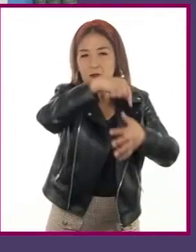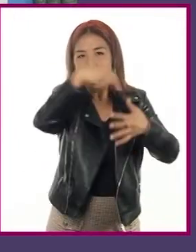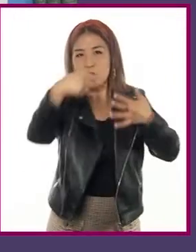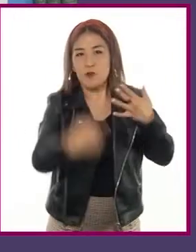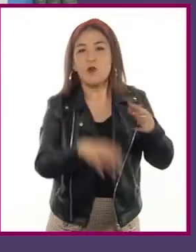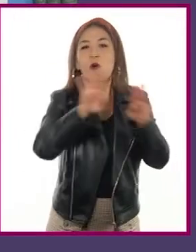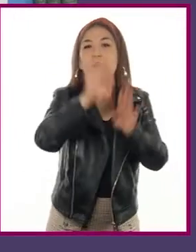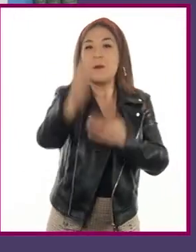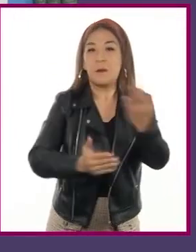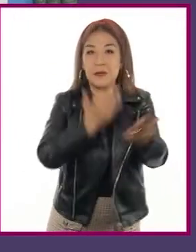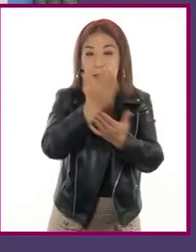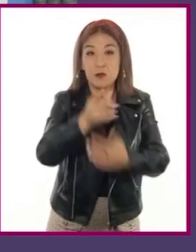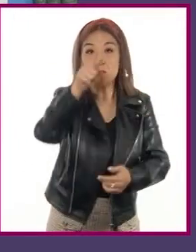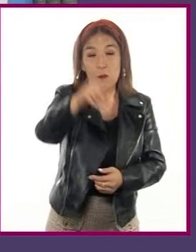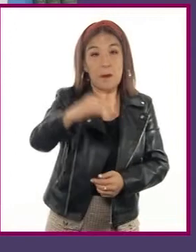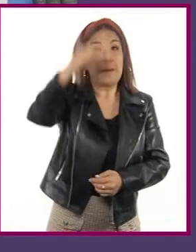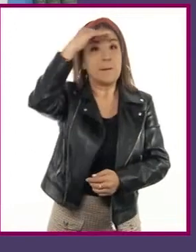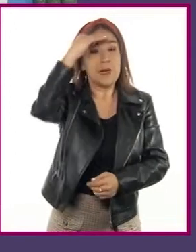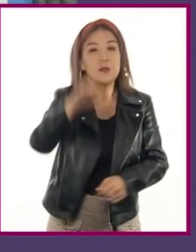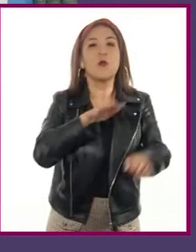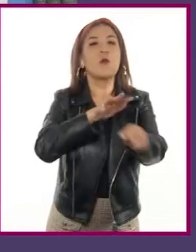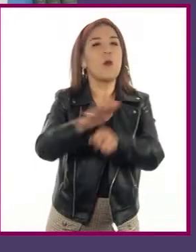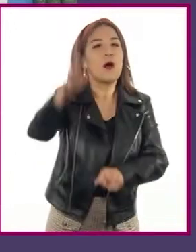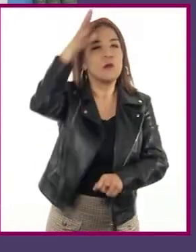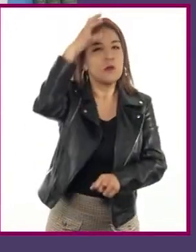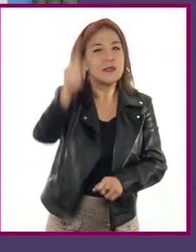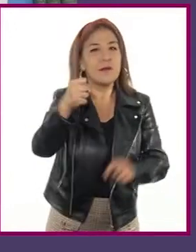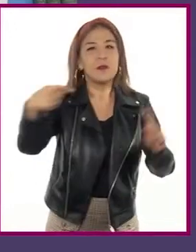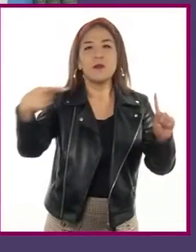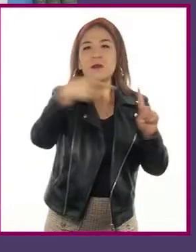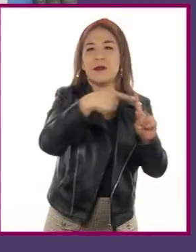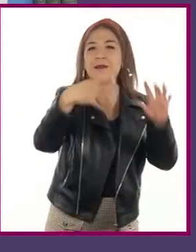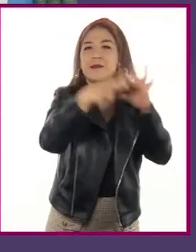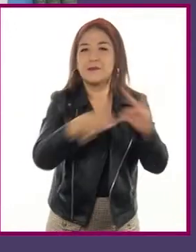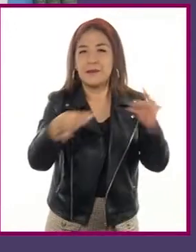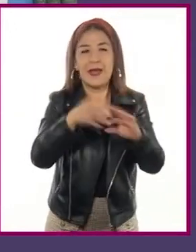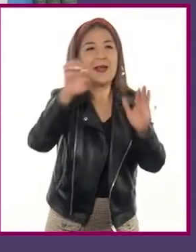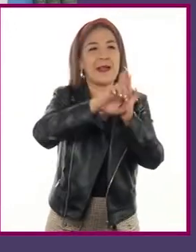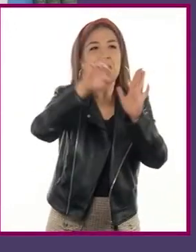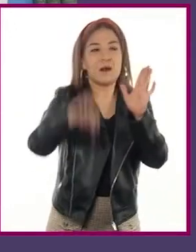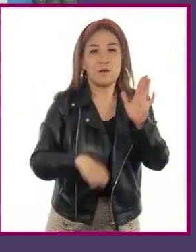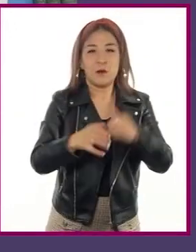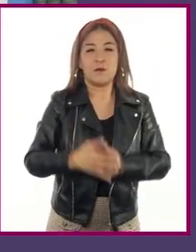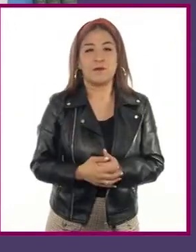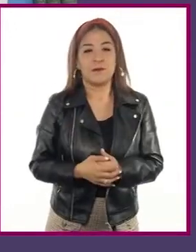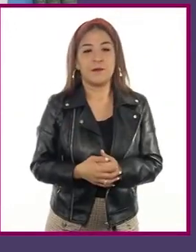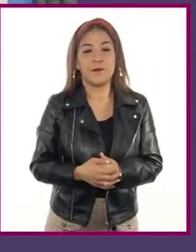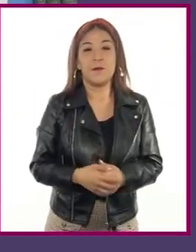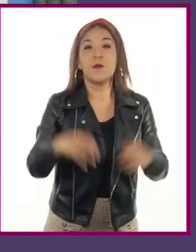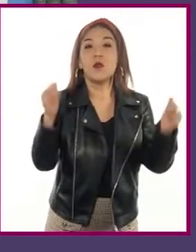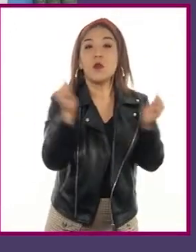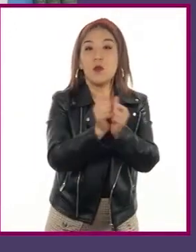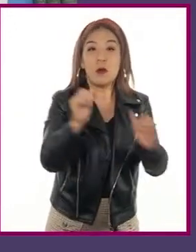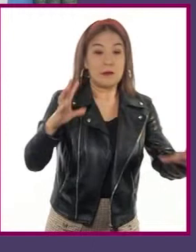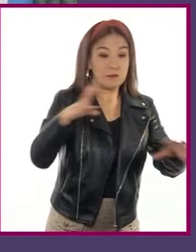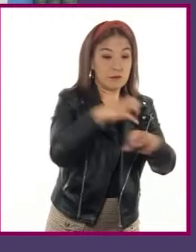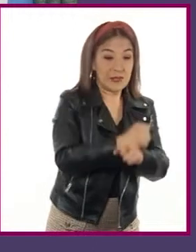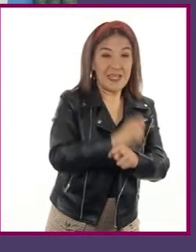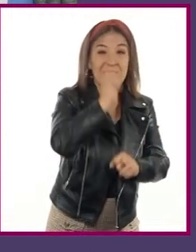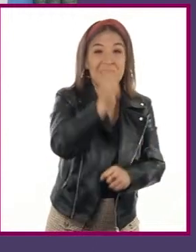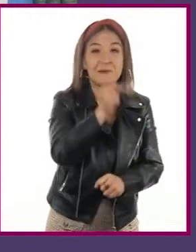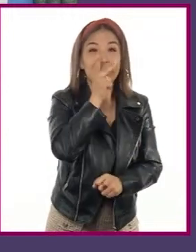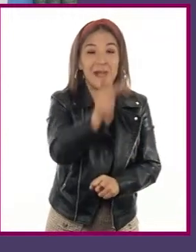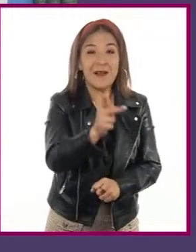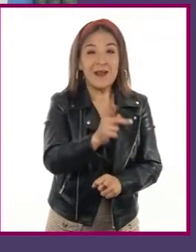plantea y piensen a qué concepto hace referencia, es decir, si tiene que ver con la definición de